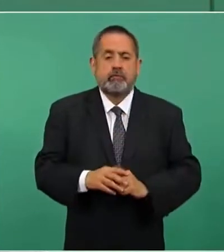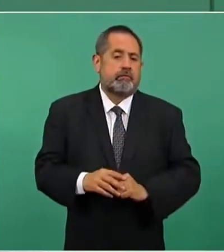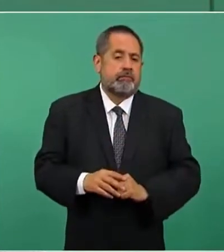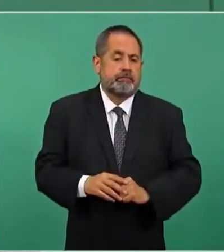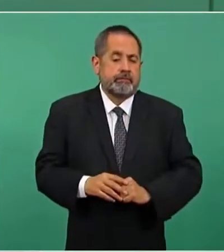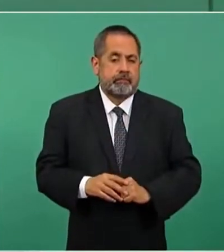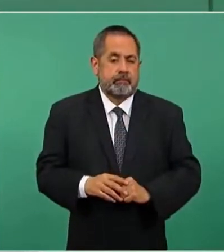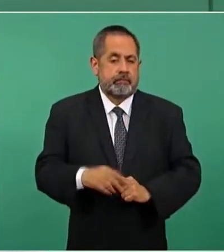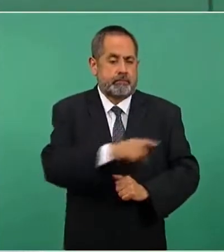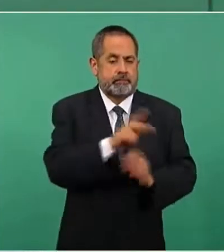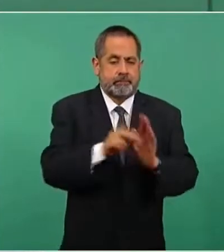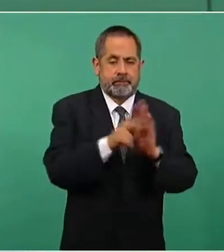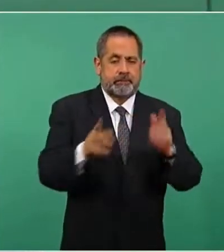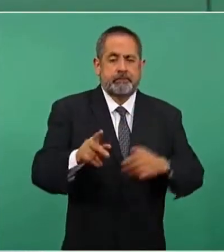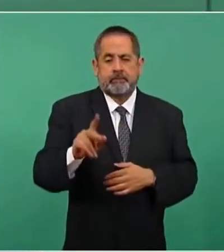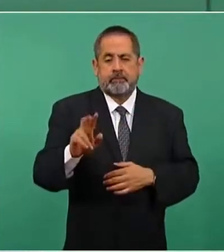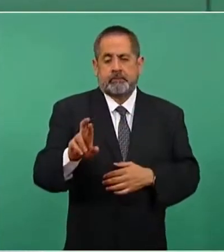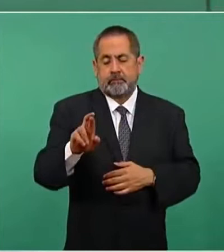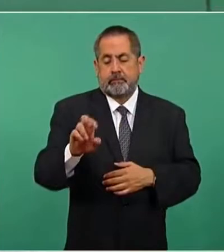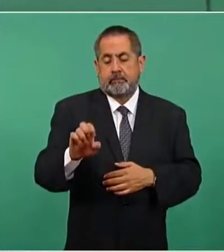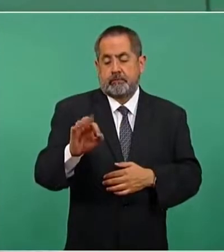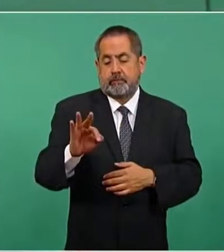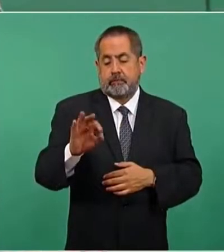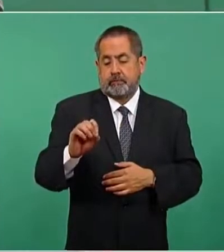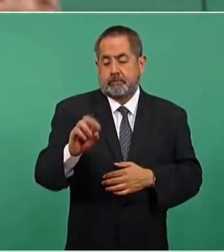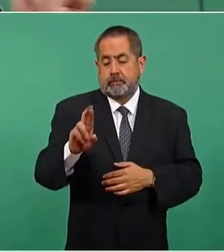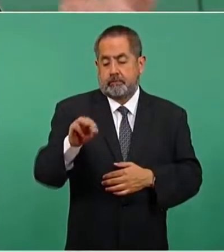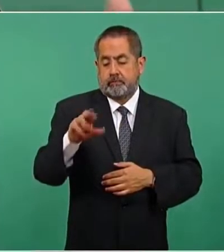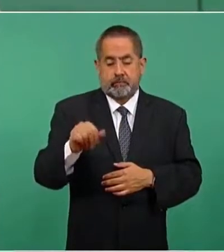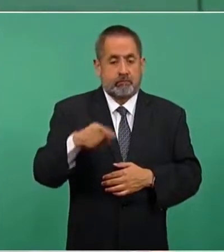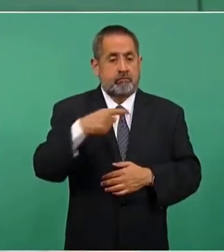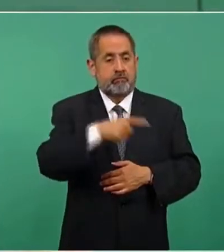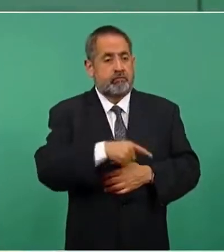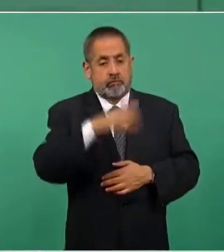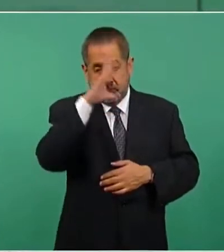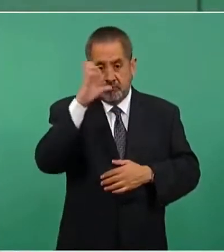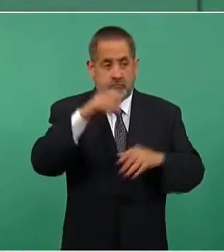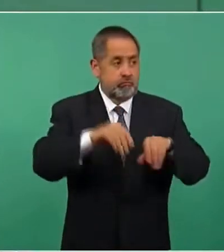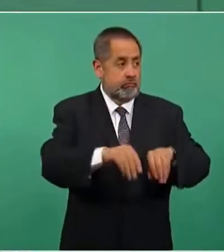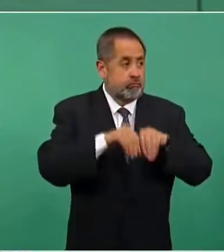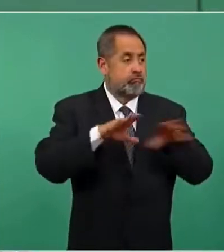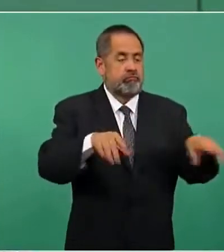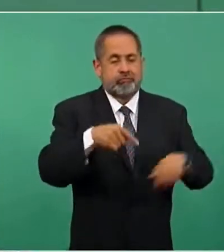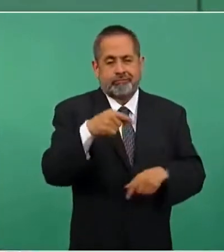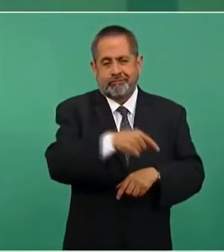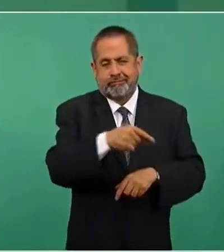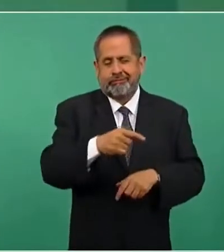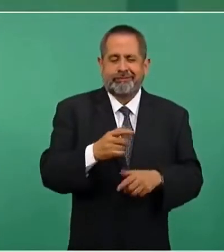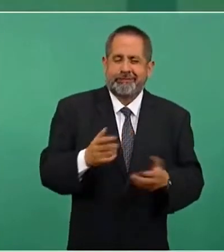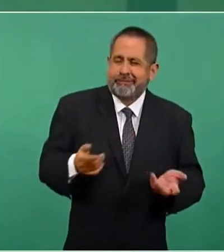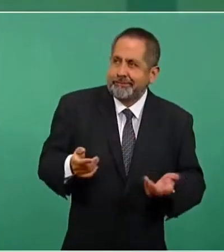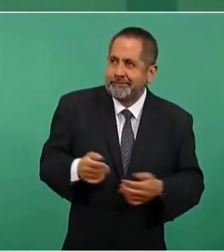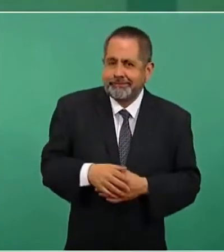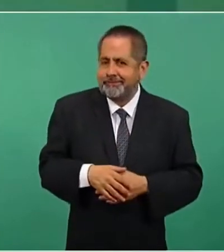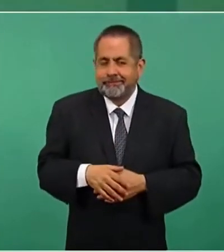el Reforma, sacó una foto en donde